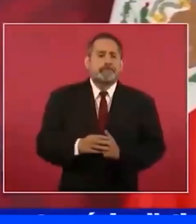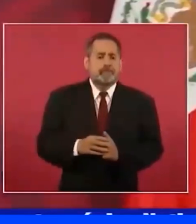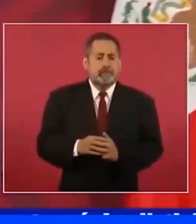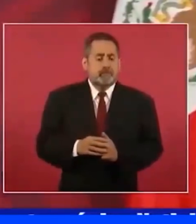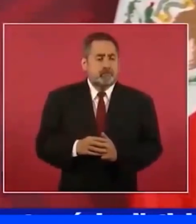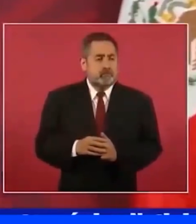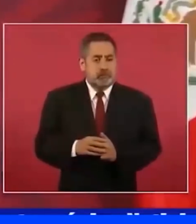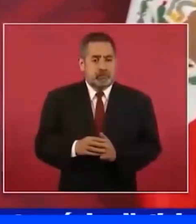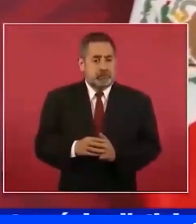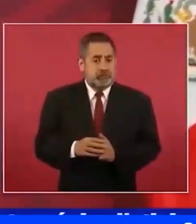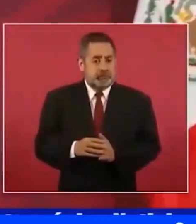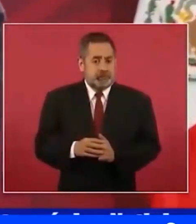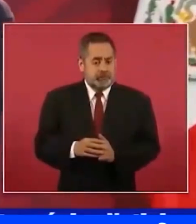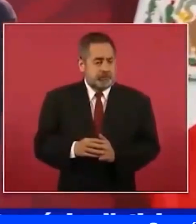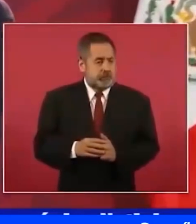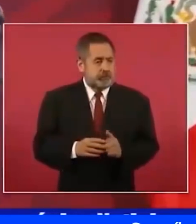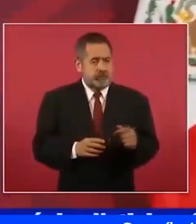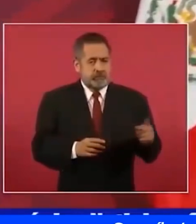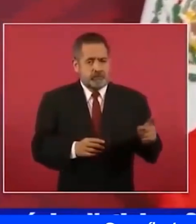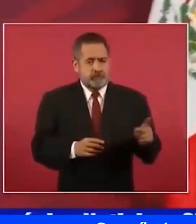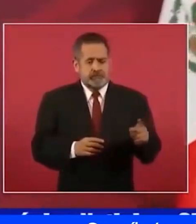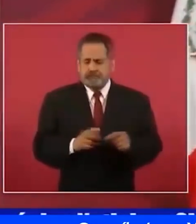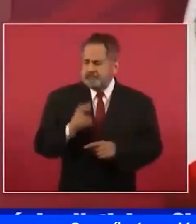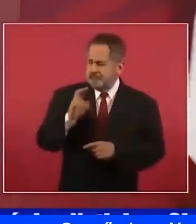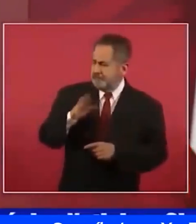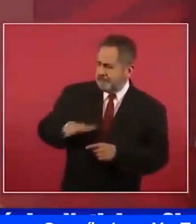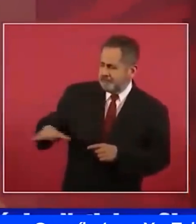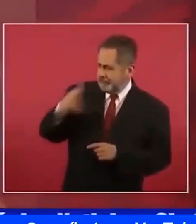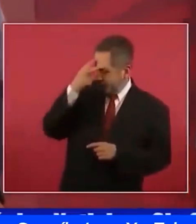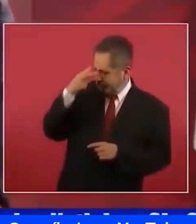es un respeto a México,